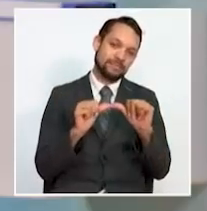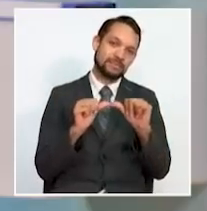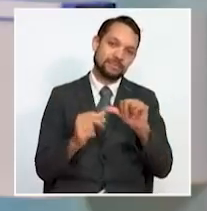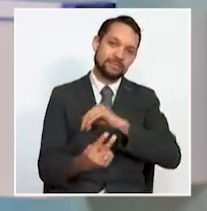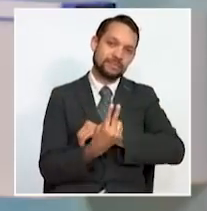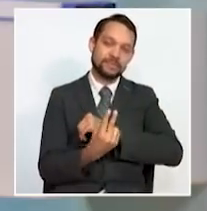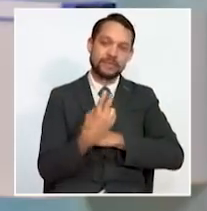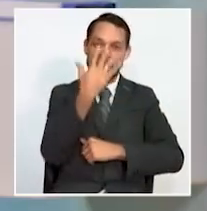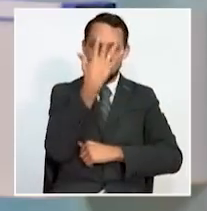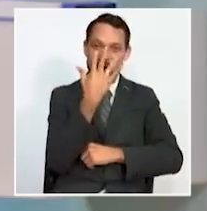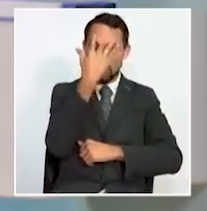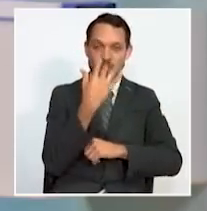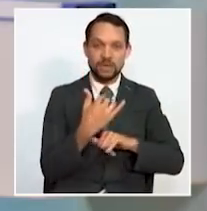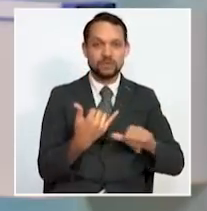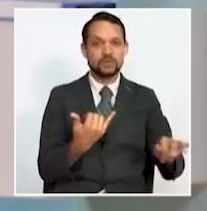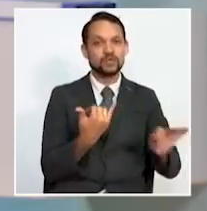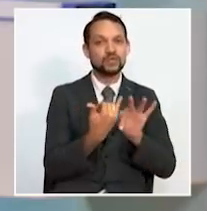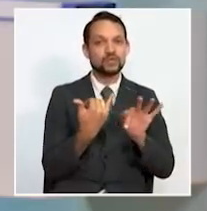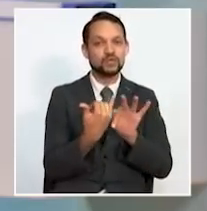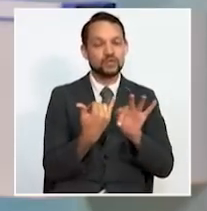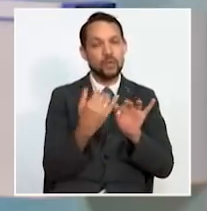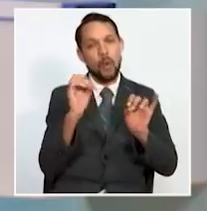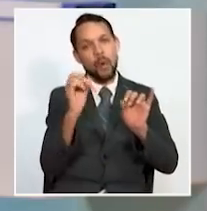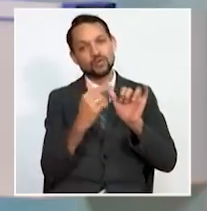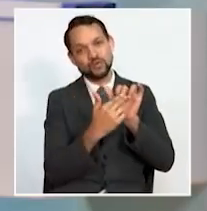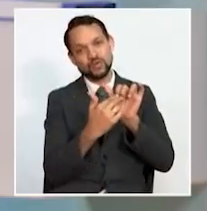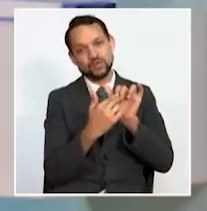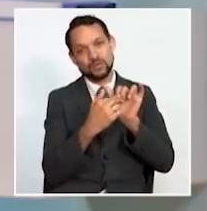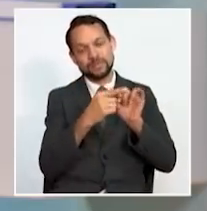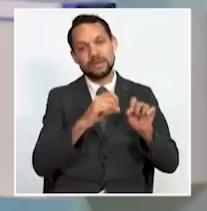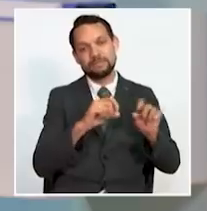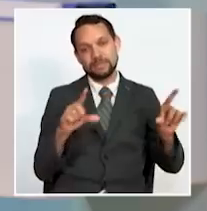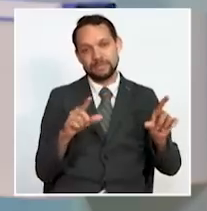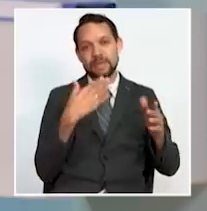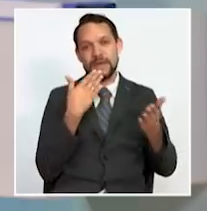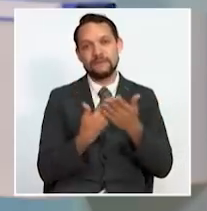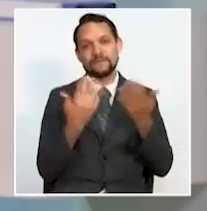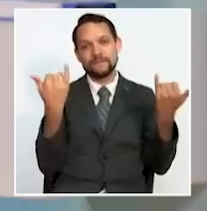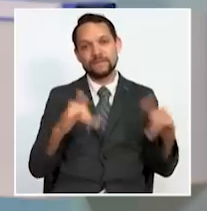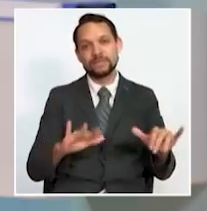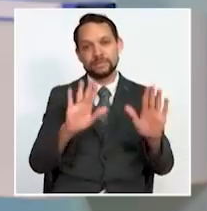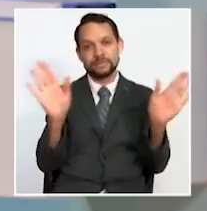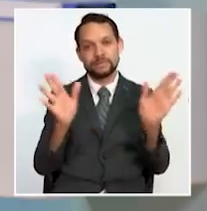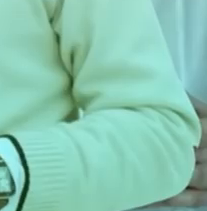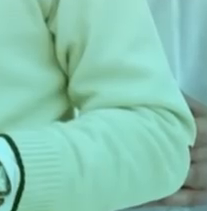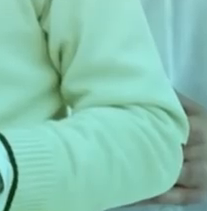en Facebook y en YouTube buscando Jorge Enrique Dr. Rojas y en Instagram. Felicidades.